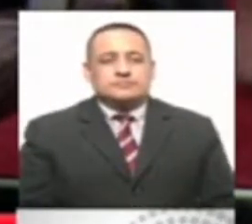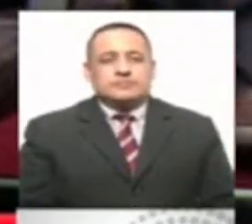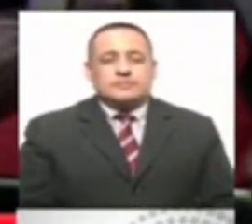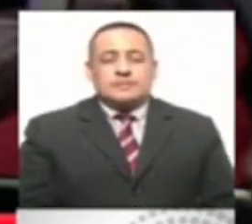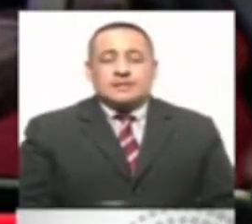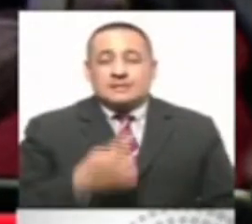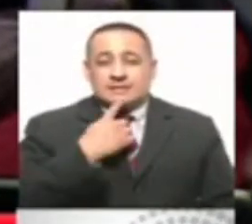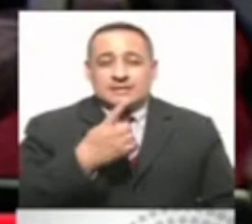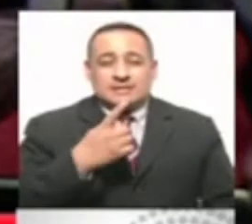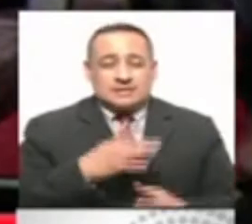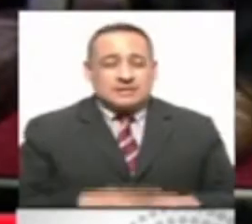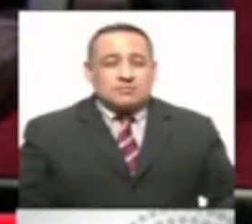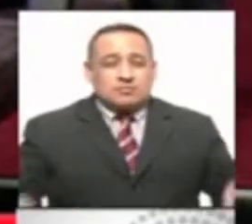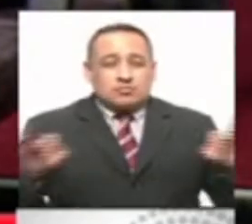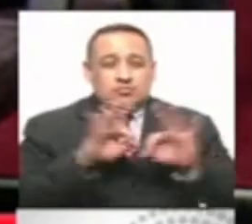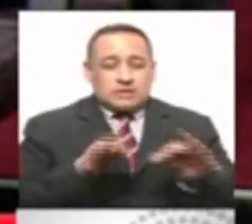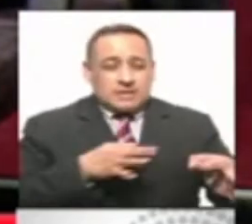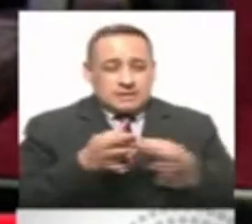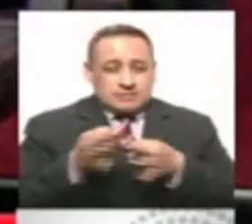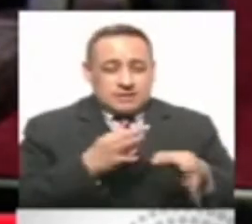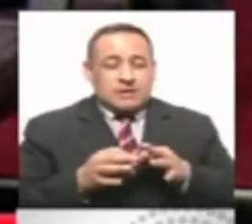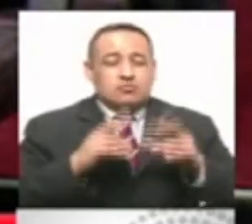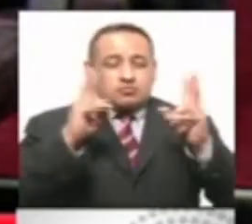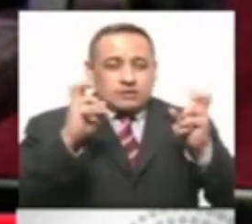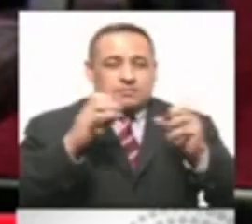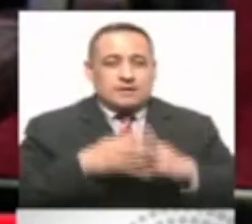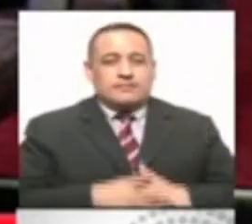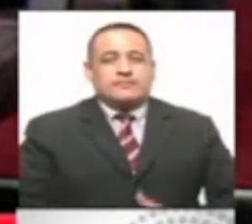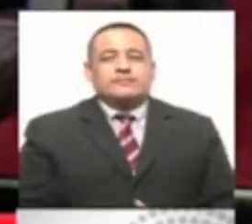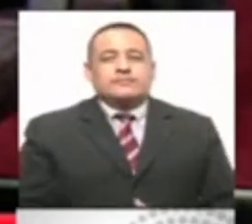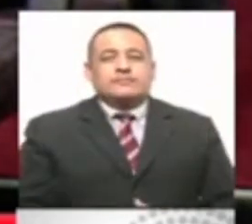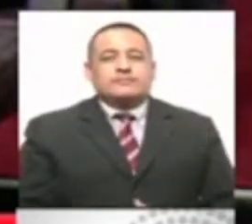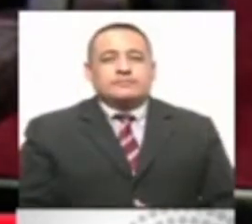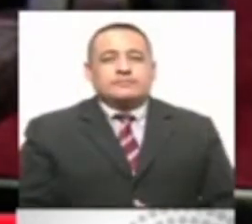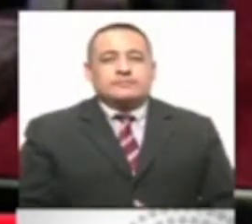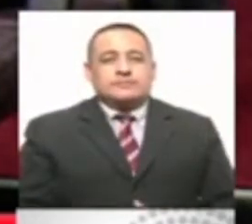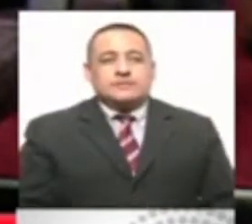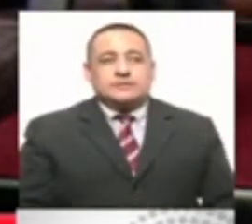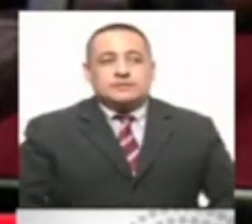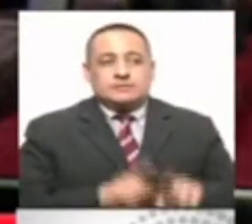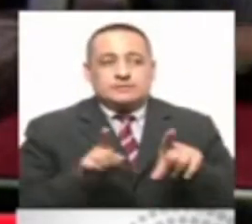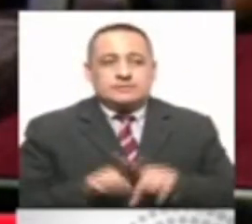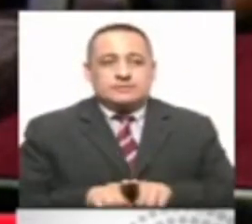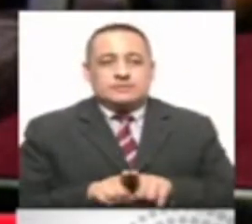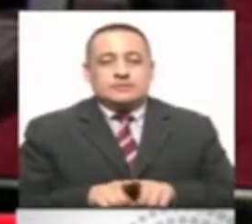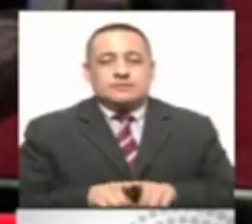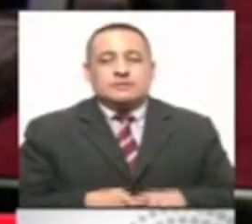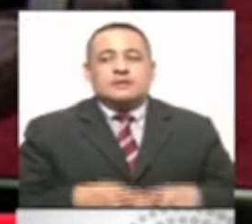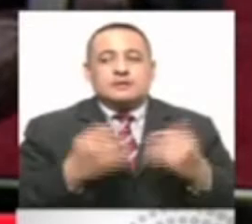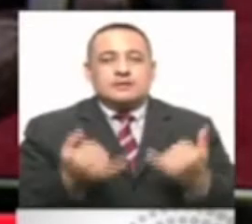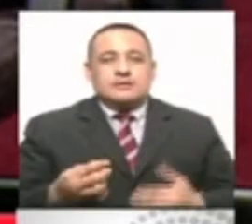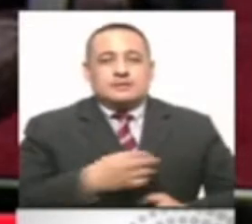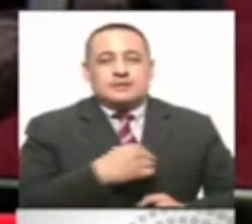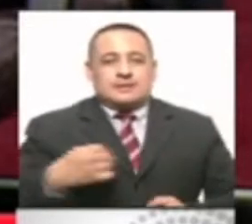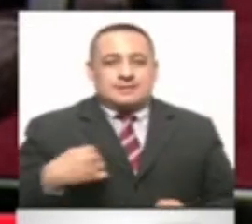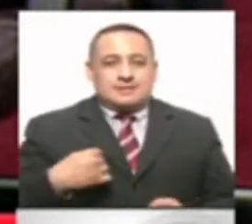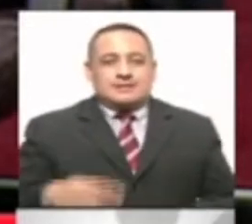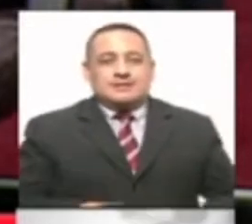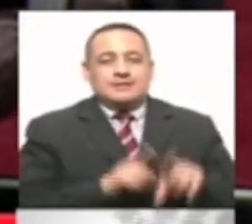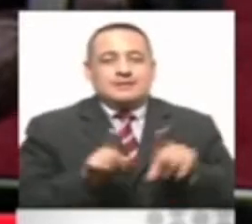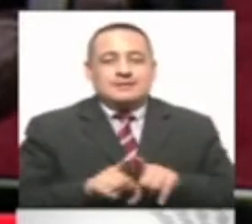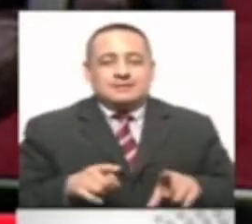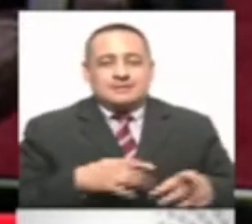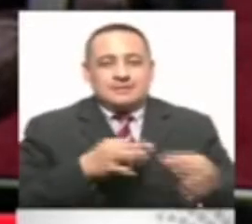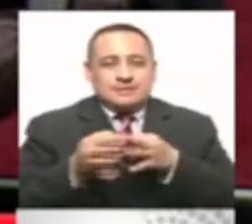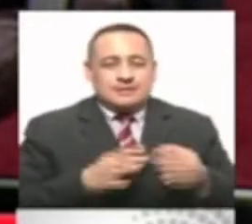Es importante resaltar lo siguiente. Señora ministra, mientras algunos hablan